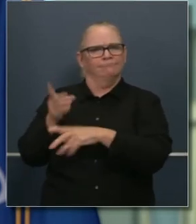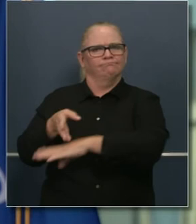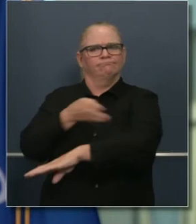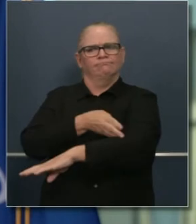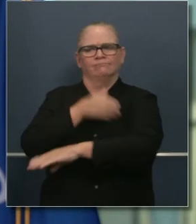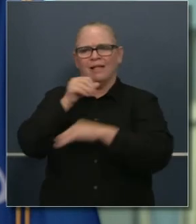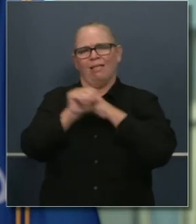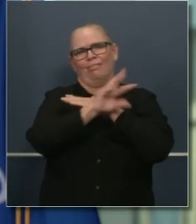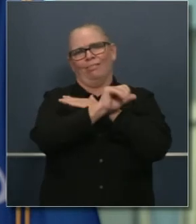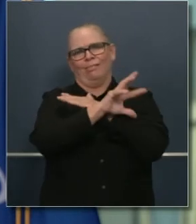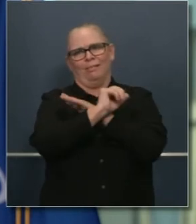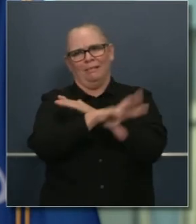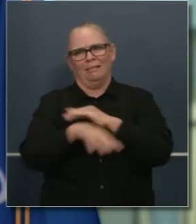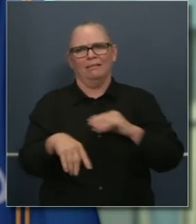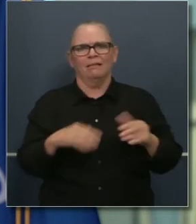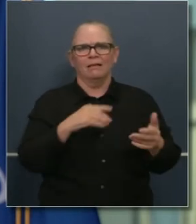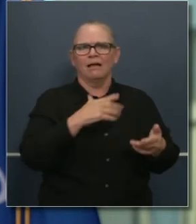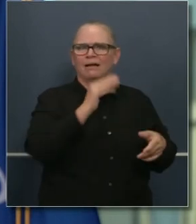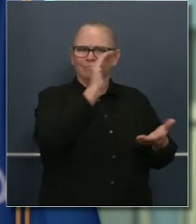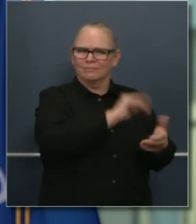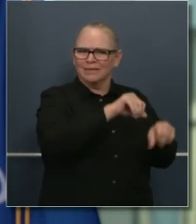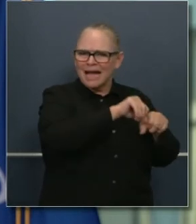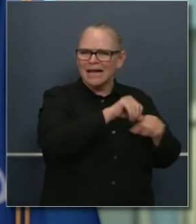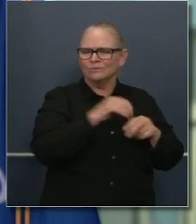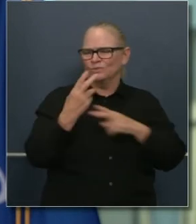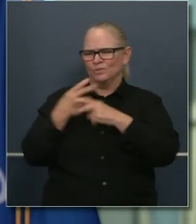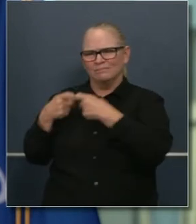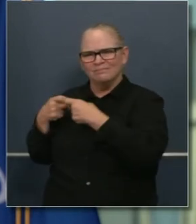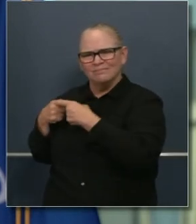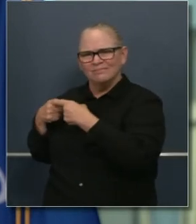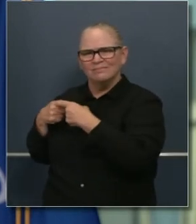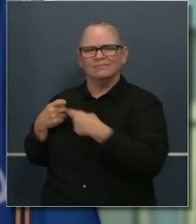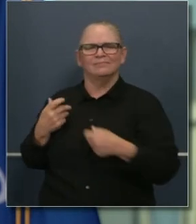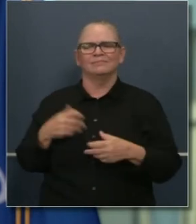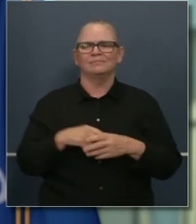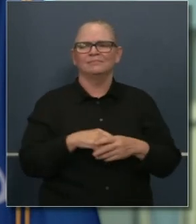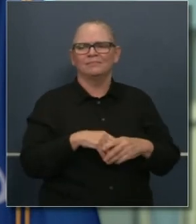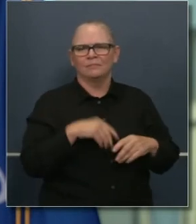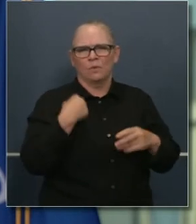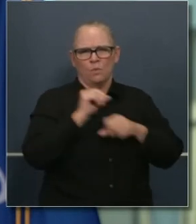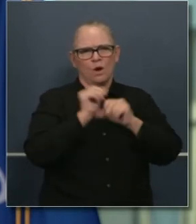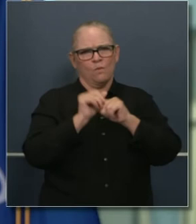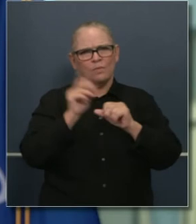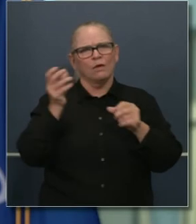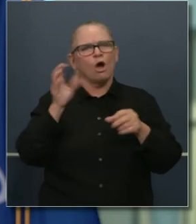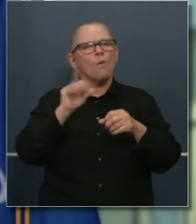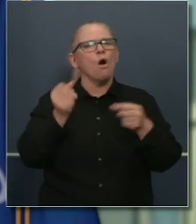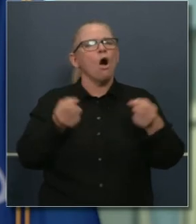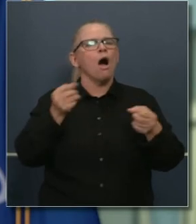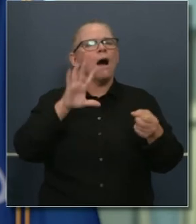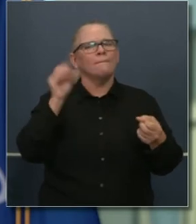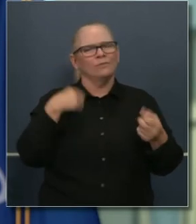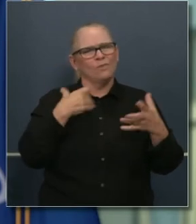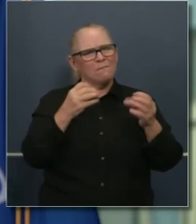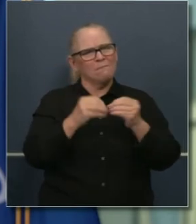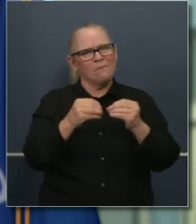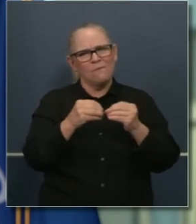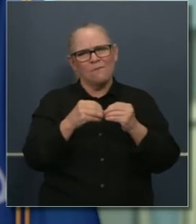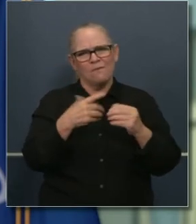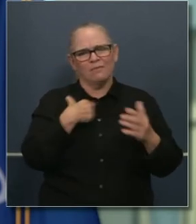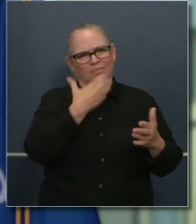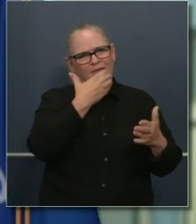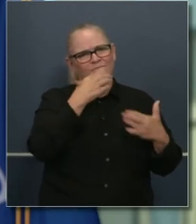gasolina y otras cosas hemos trabajado con ford y muchos otros para avanzar esta causa hemos liderizado al país una vez más en